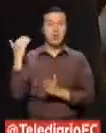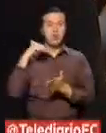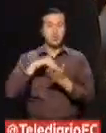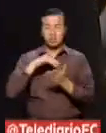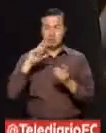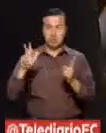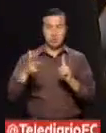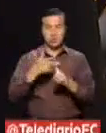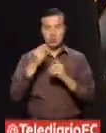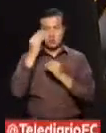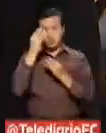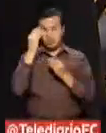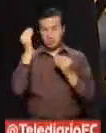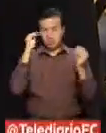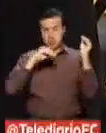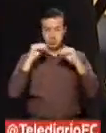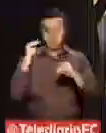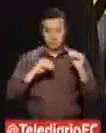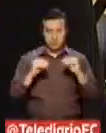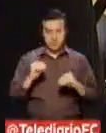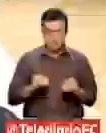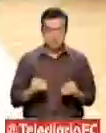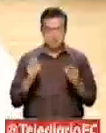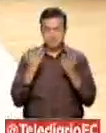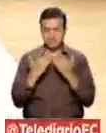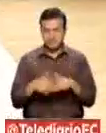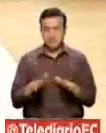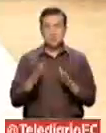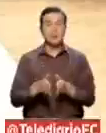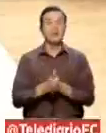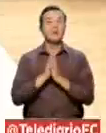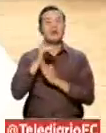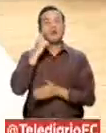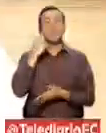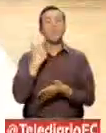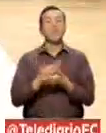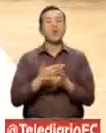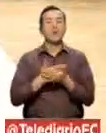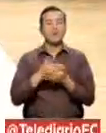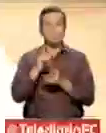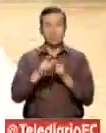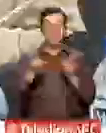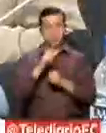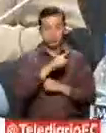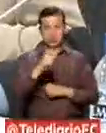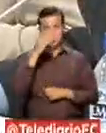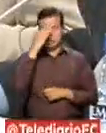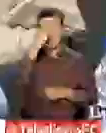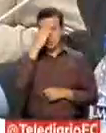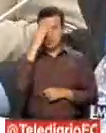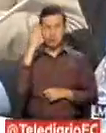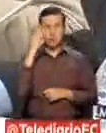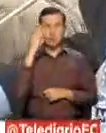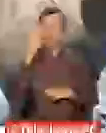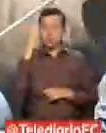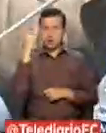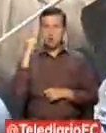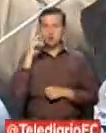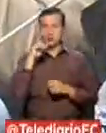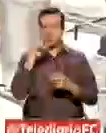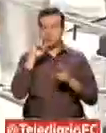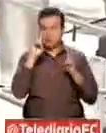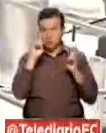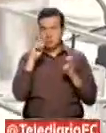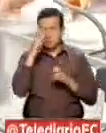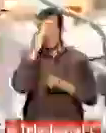del tercer informe o informe final que desapareció. Pide la prueba del polígrafo para quienes conocieron el crimen en el Comité